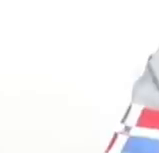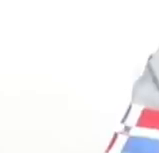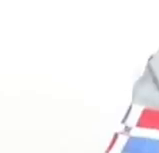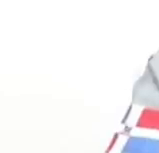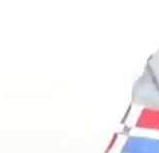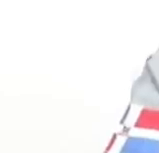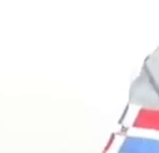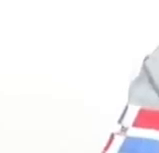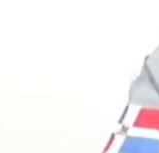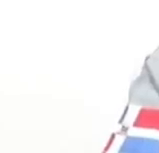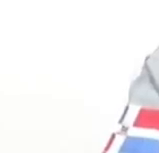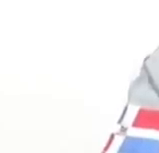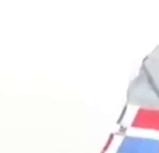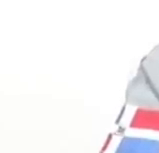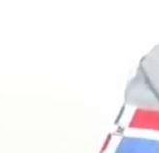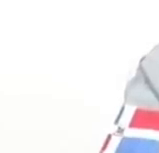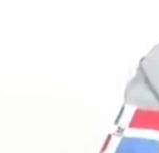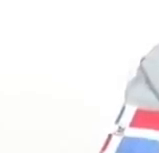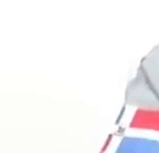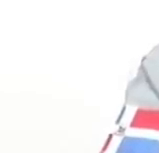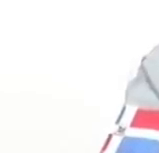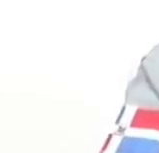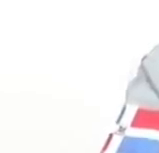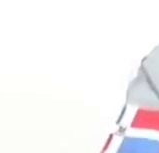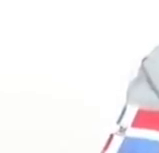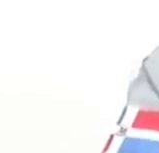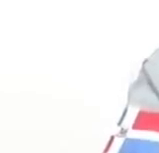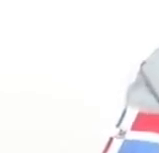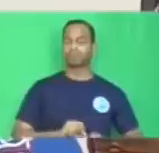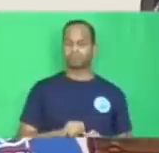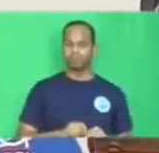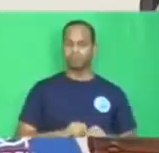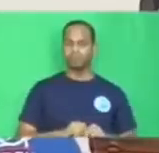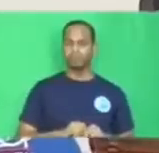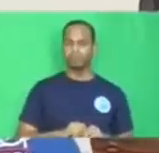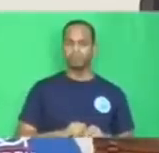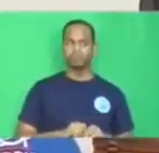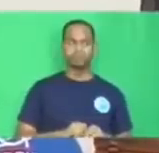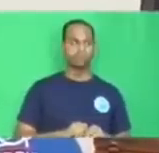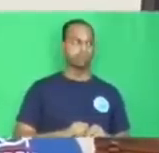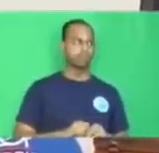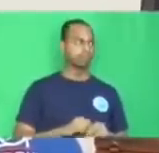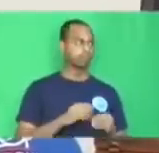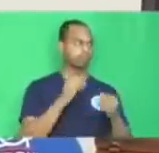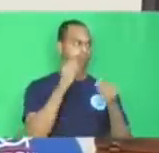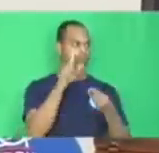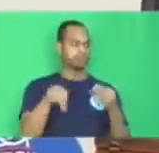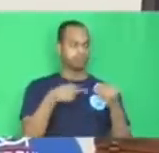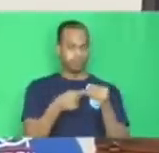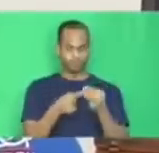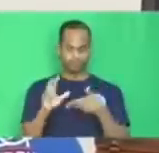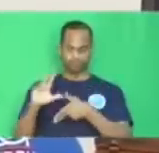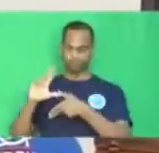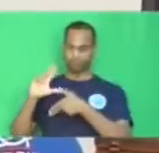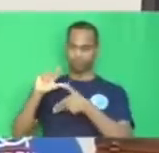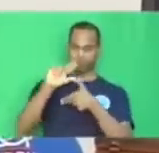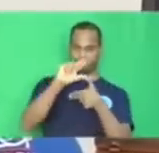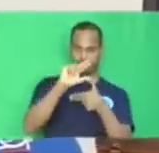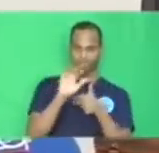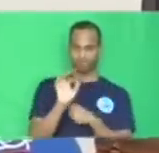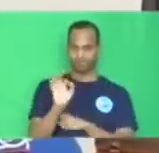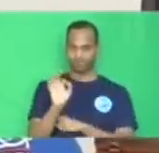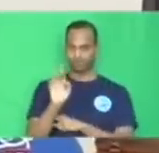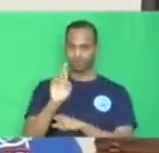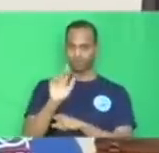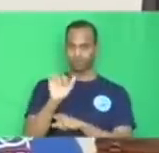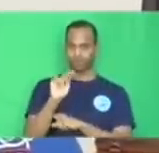esos cuerpos pues determinan la causa de lo sucedido. Con relación a la tormenta tropical Franklin, ya